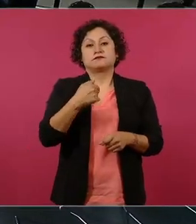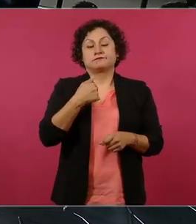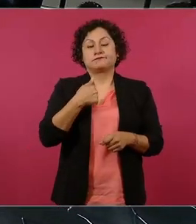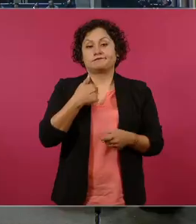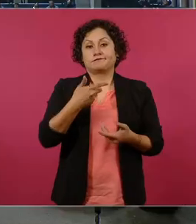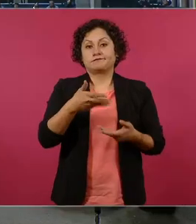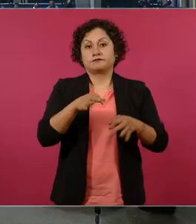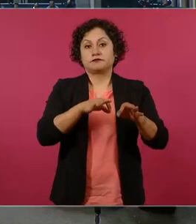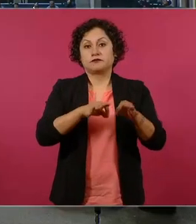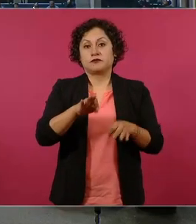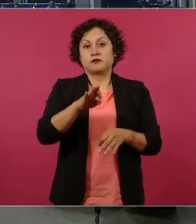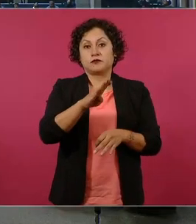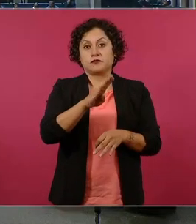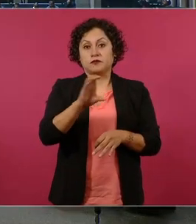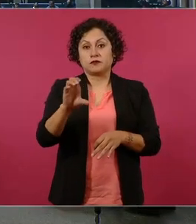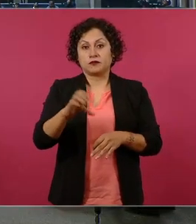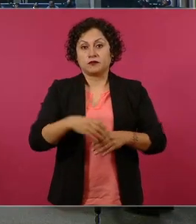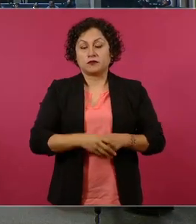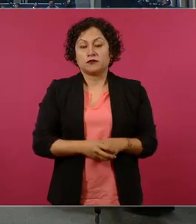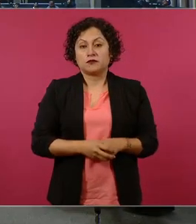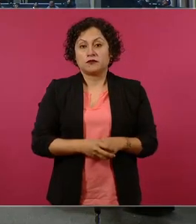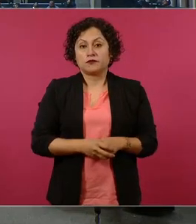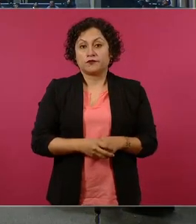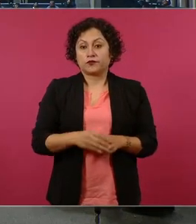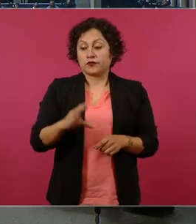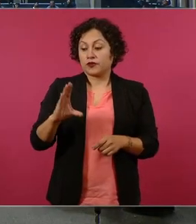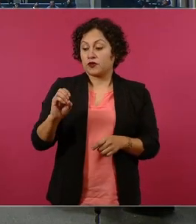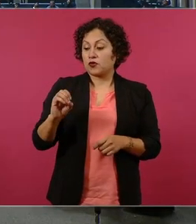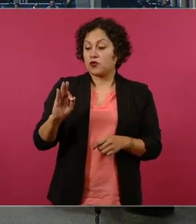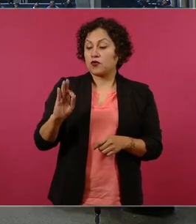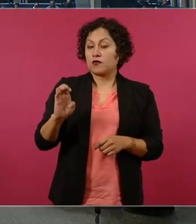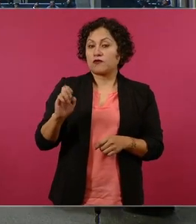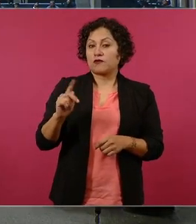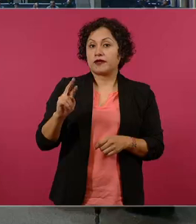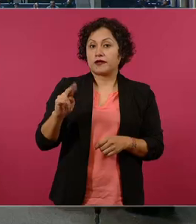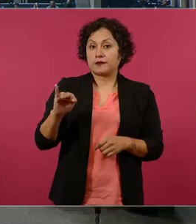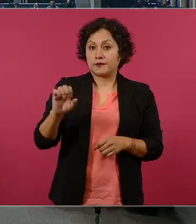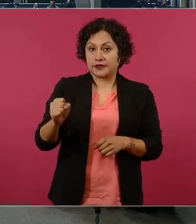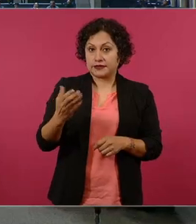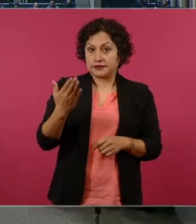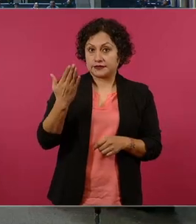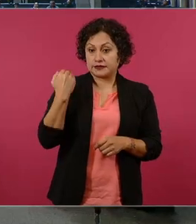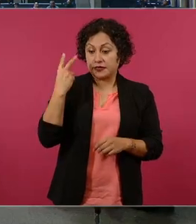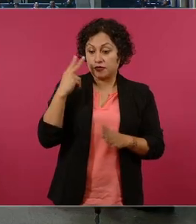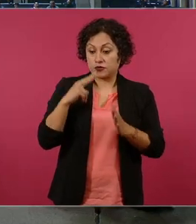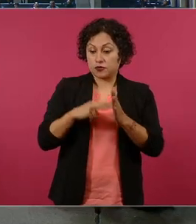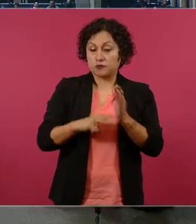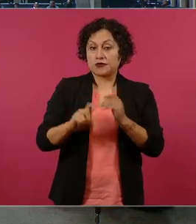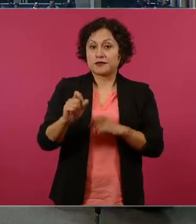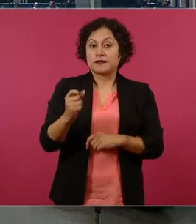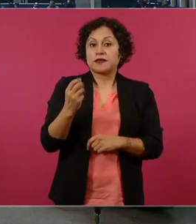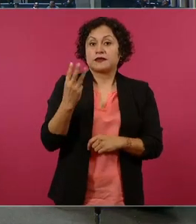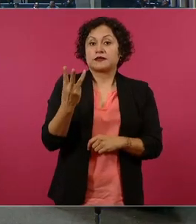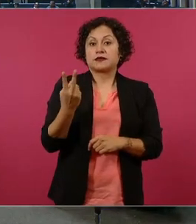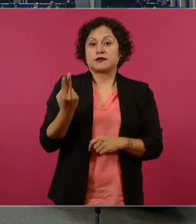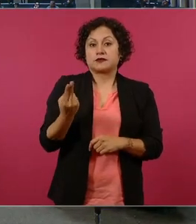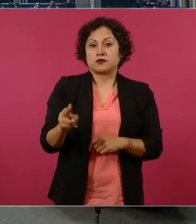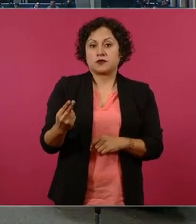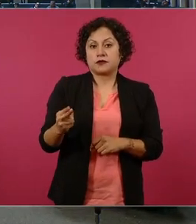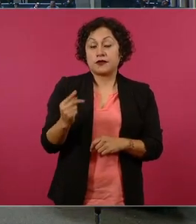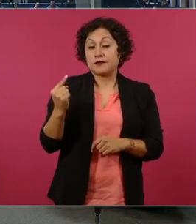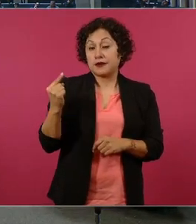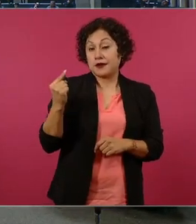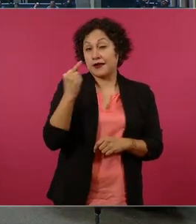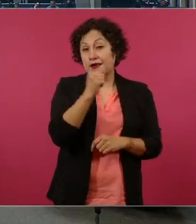California cofepris a finales del mes de noviembre 2023 las farmacias en Ensenada